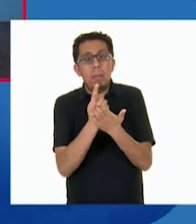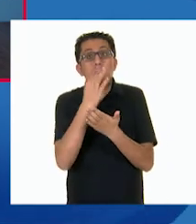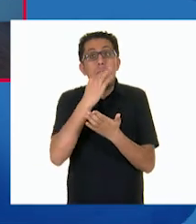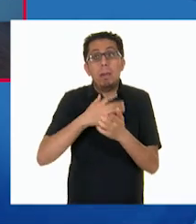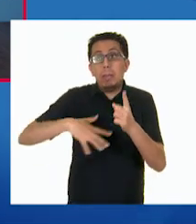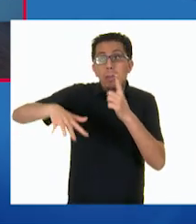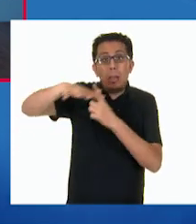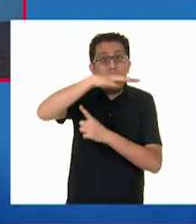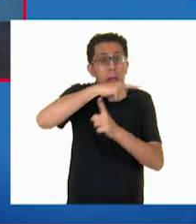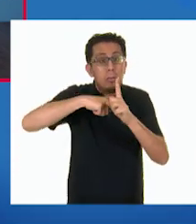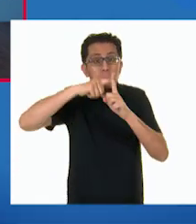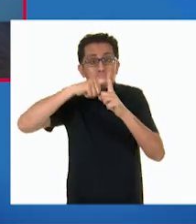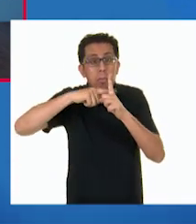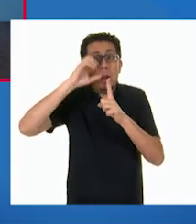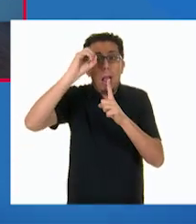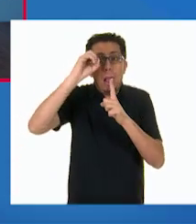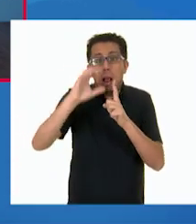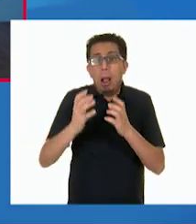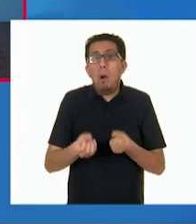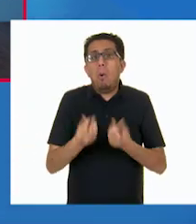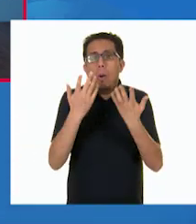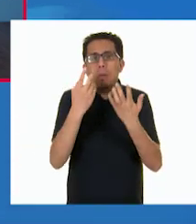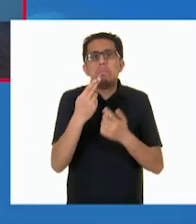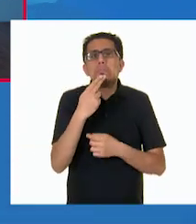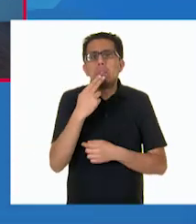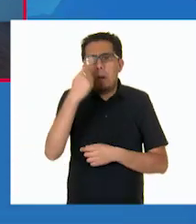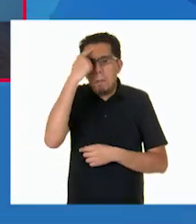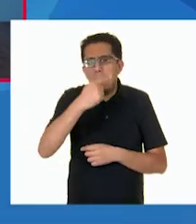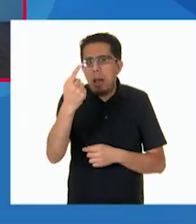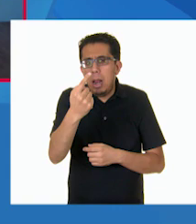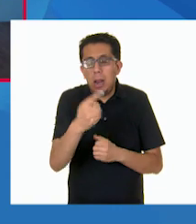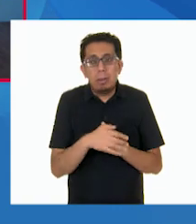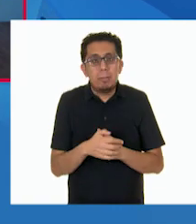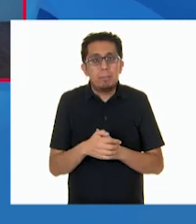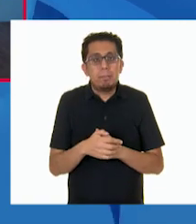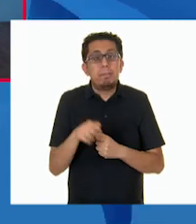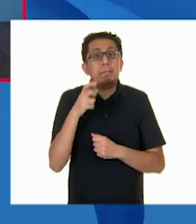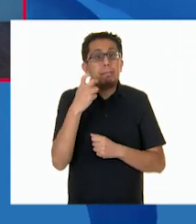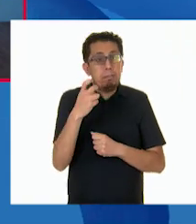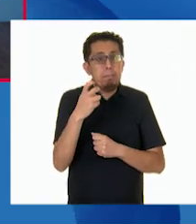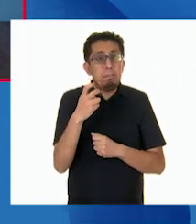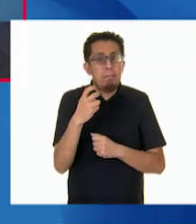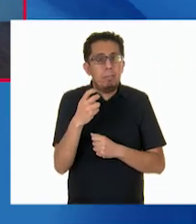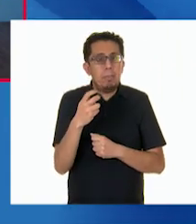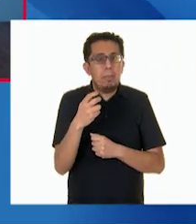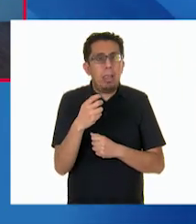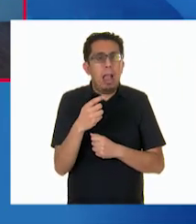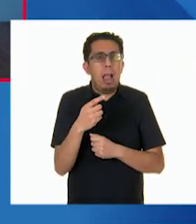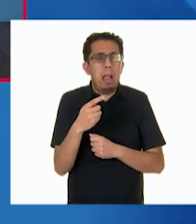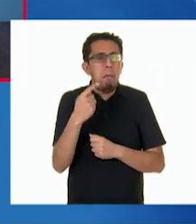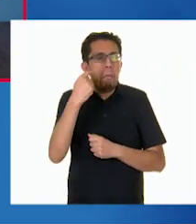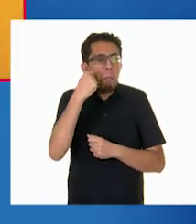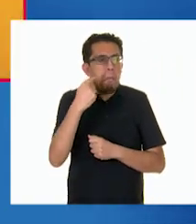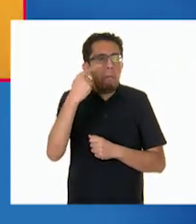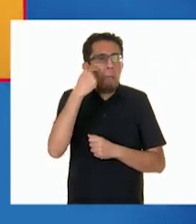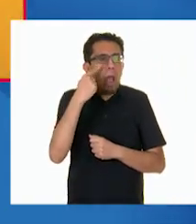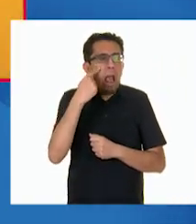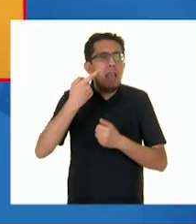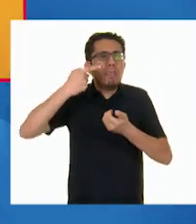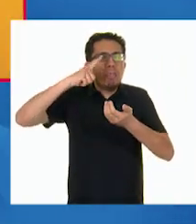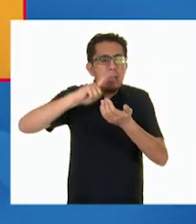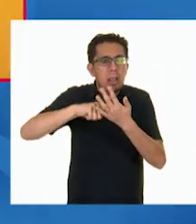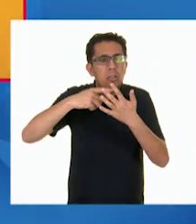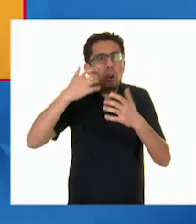encontramos. ¿Para qué los utilizo? Este tipo de termómetros los vamos a encontrar muy frecuentemente en aparatos,